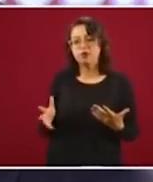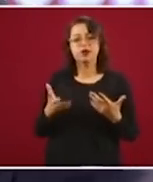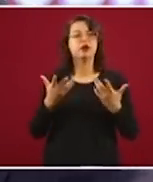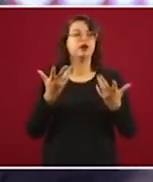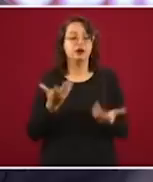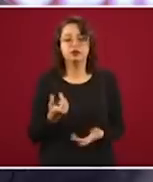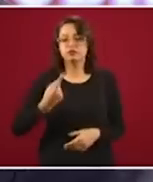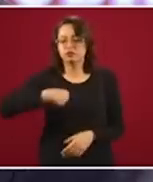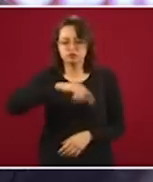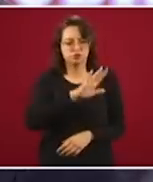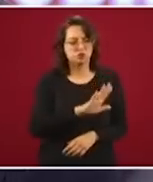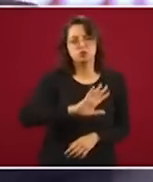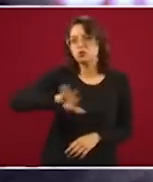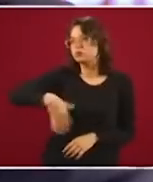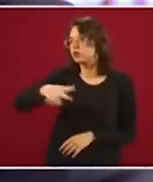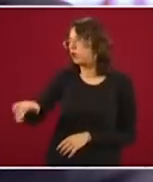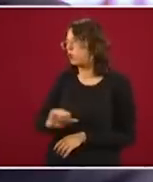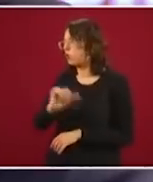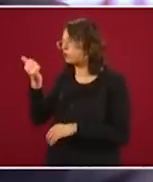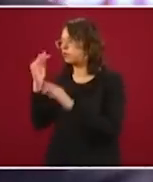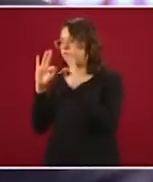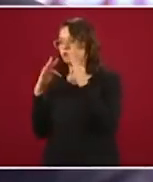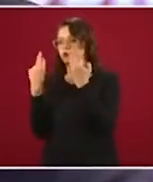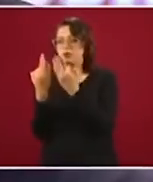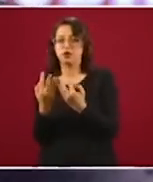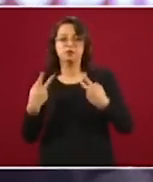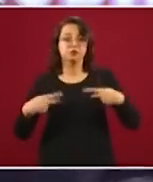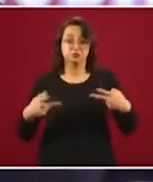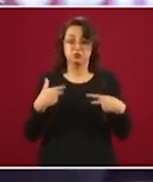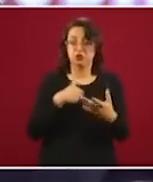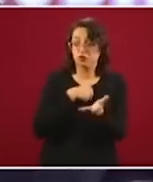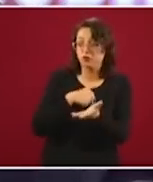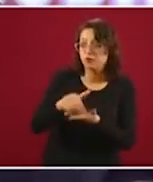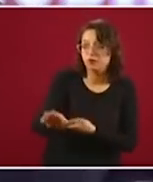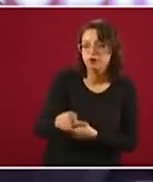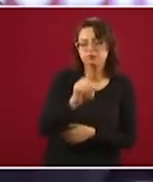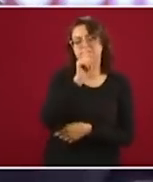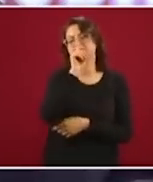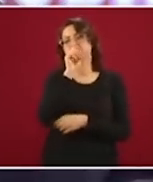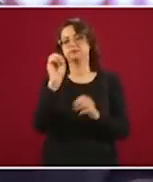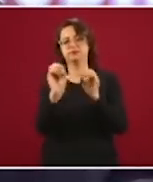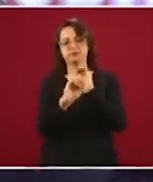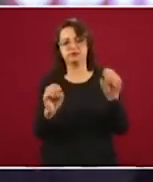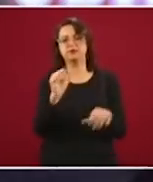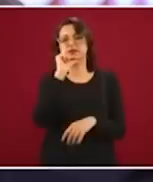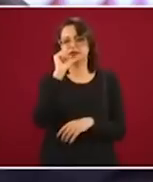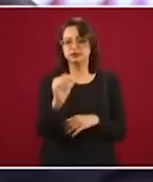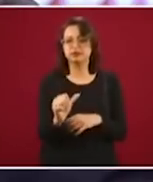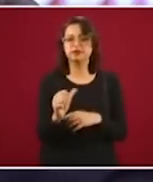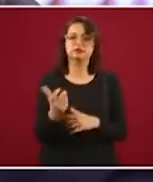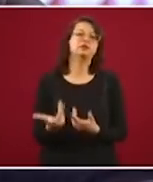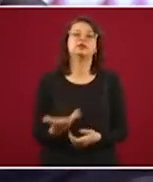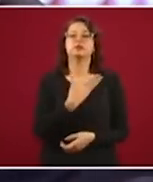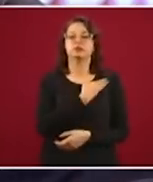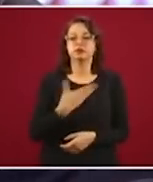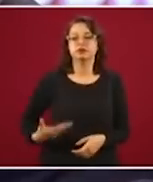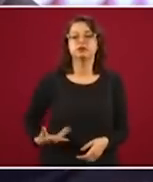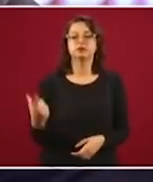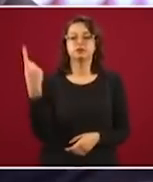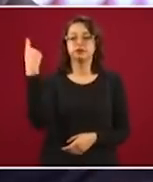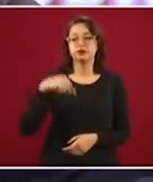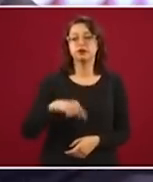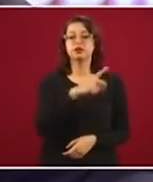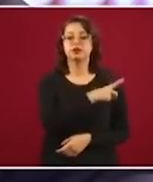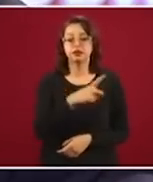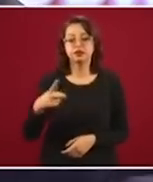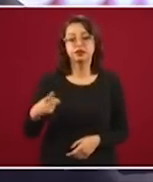casos resolvemos de una u otra manera, no le estamos dejando a nadie sin tratamientos. El presidente nos lo ha indicado, el asunto es que tiene